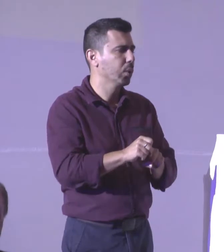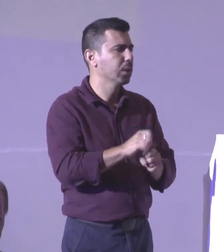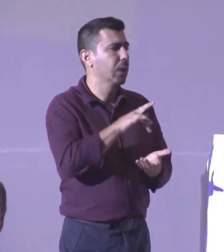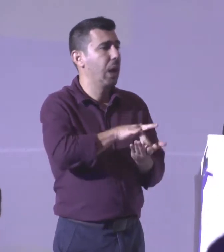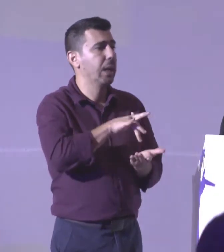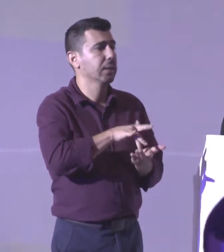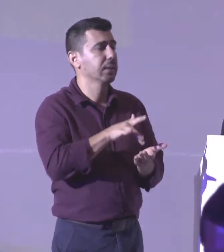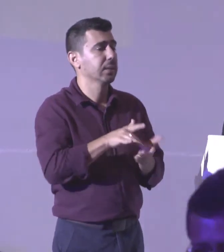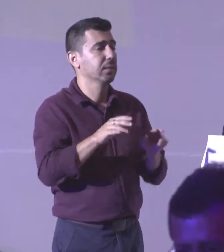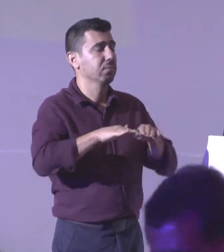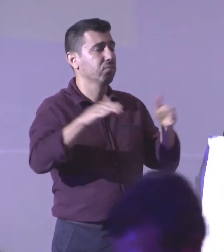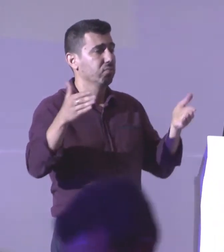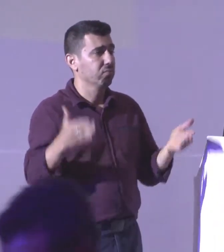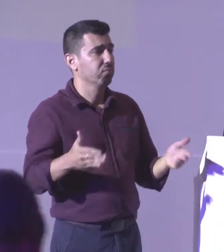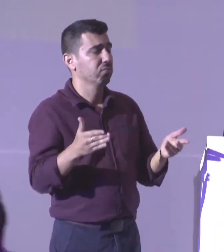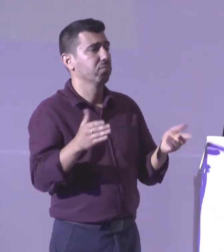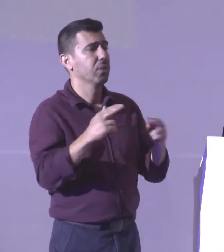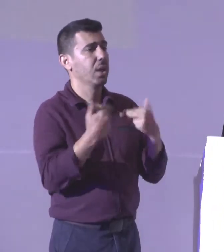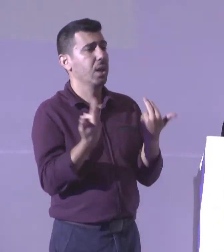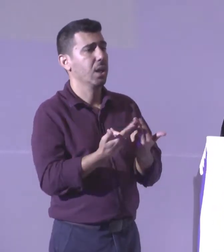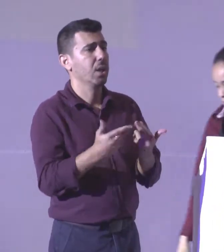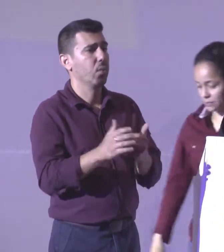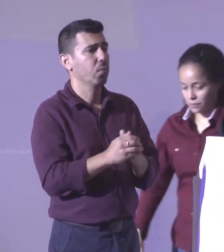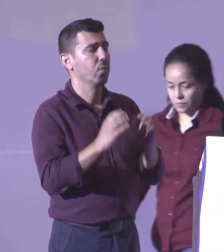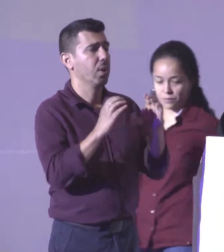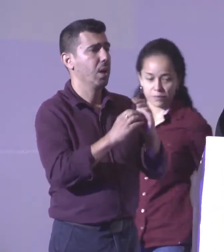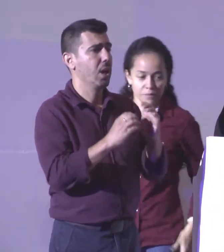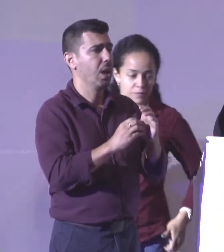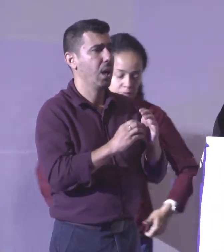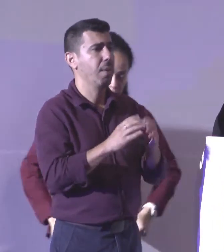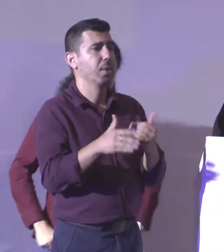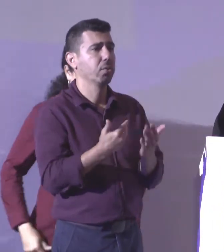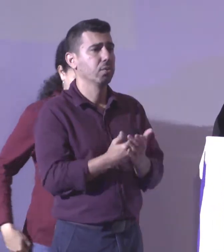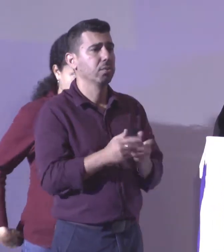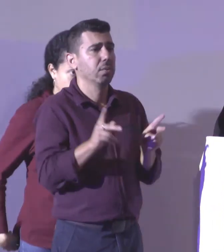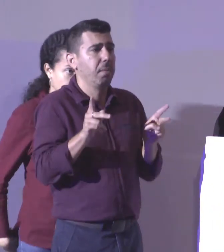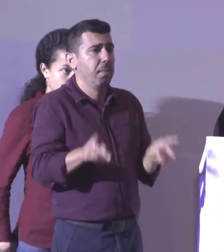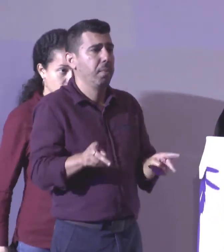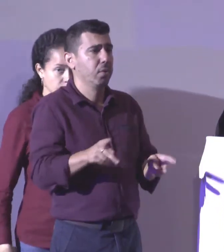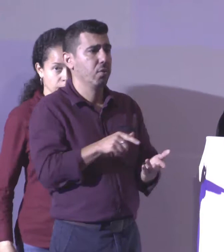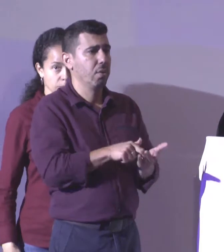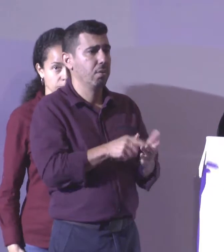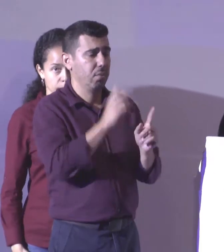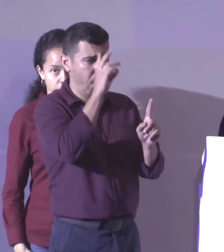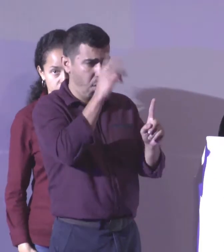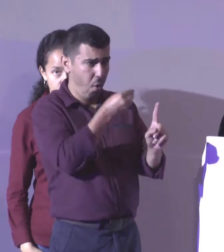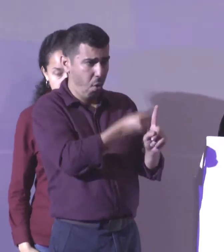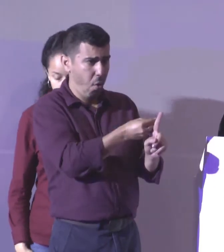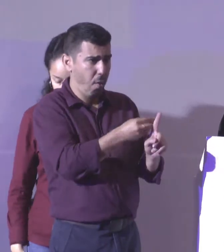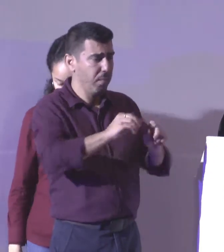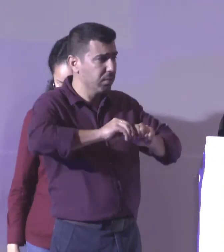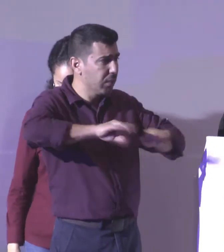al auditorio de la Cámara de Comercio de Bucaramanga, así como las personas que han estado opinando a través de nuestras redes sociales. Se han